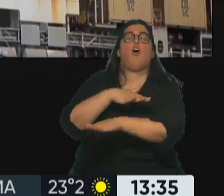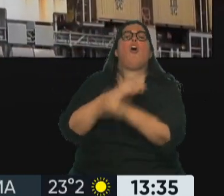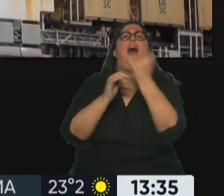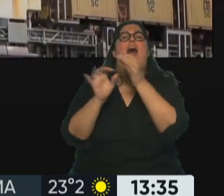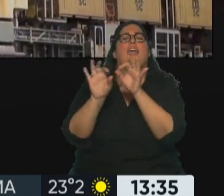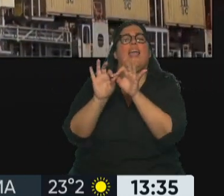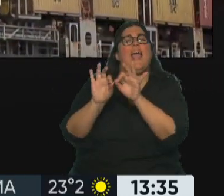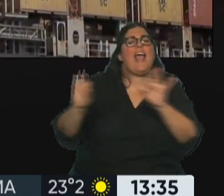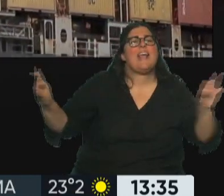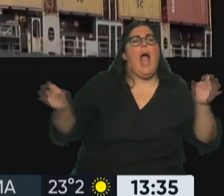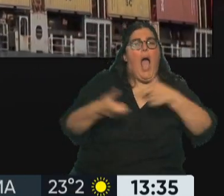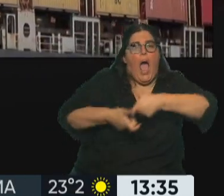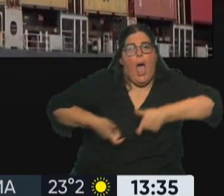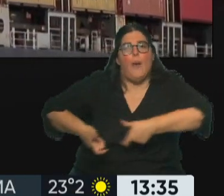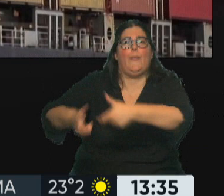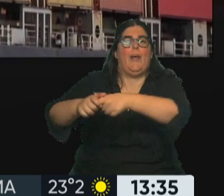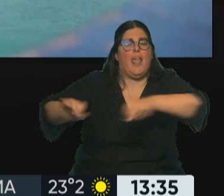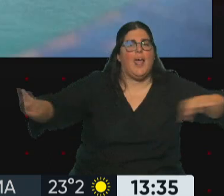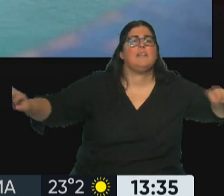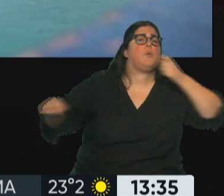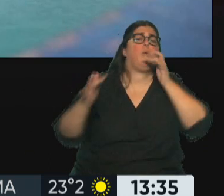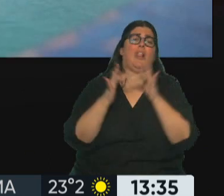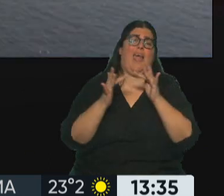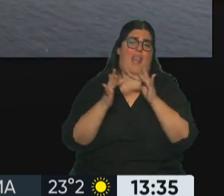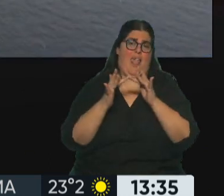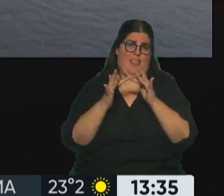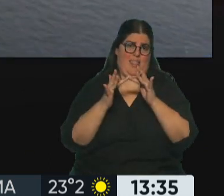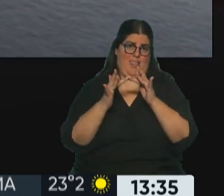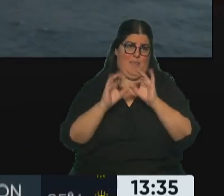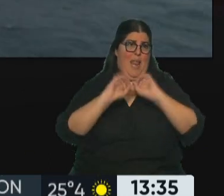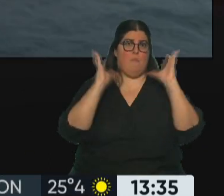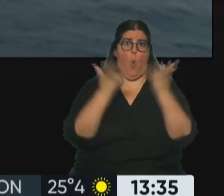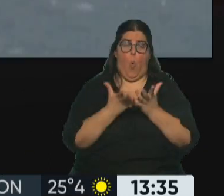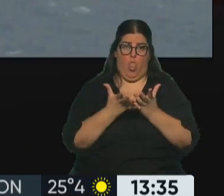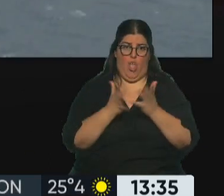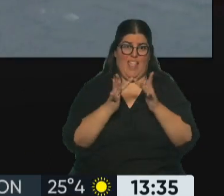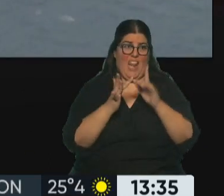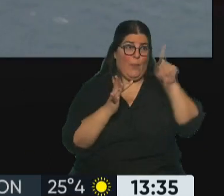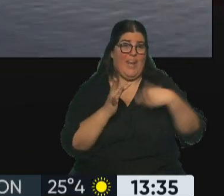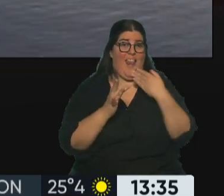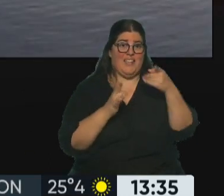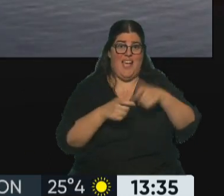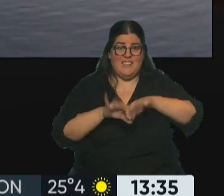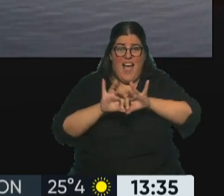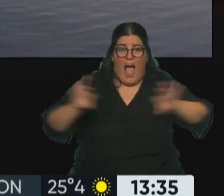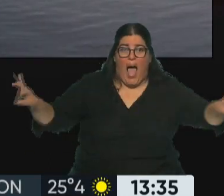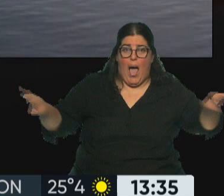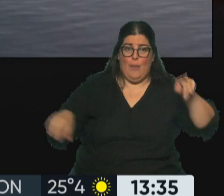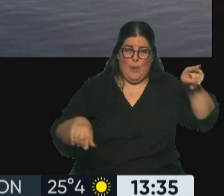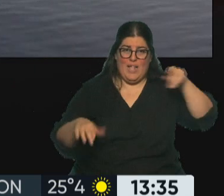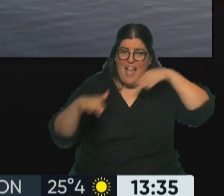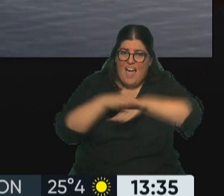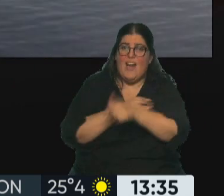estratégico por ejemplo para la prisión de internet a buena parte del mundo es decir estamos en un lugar de